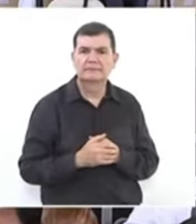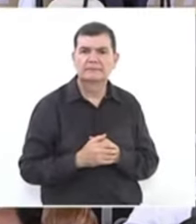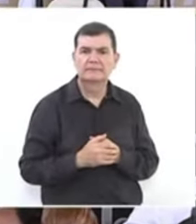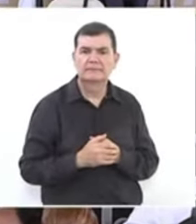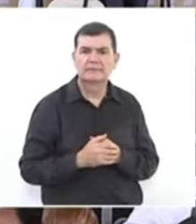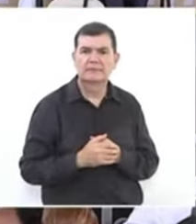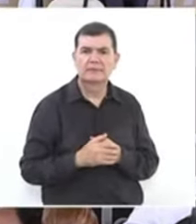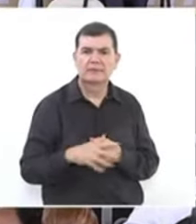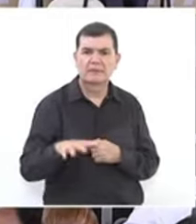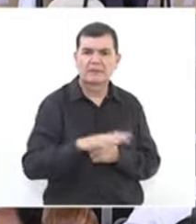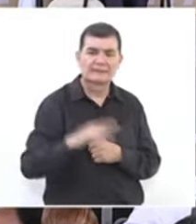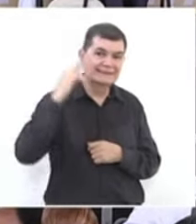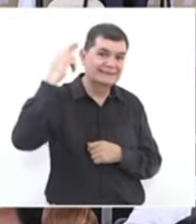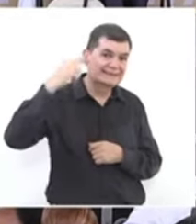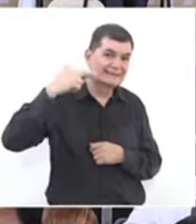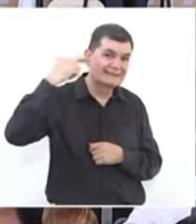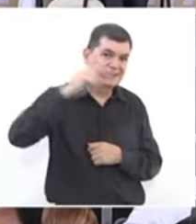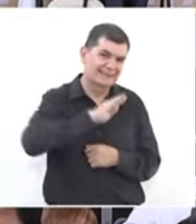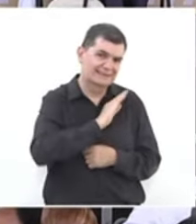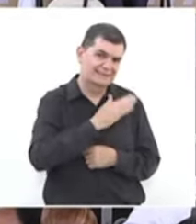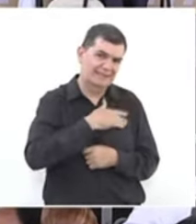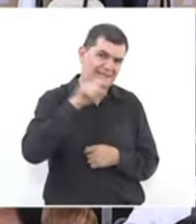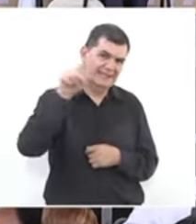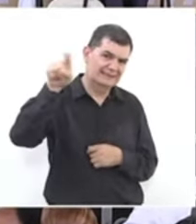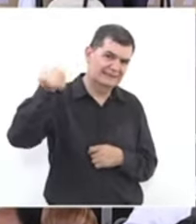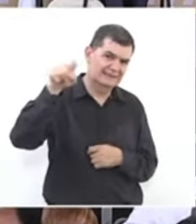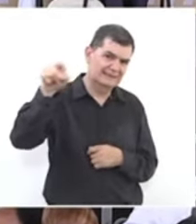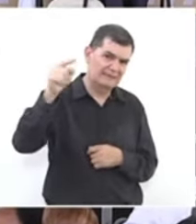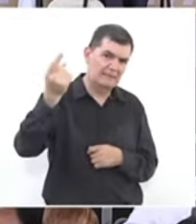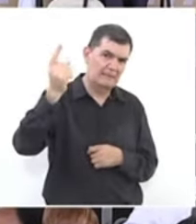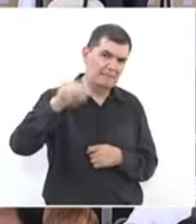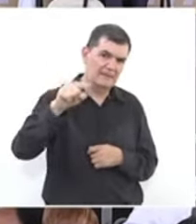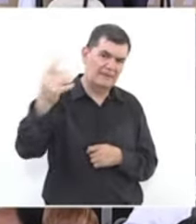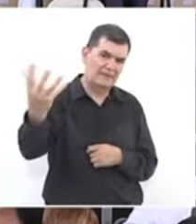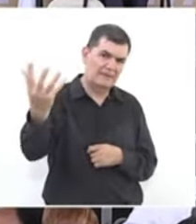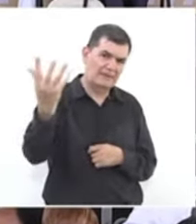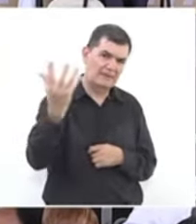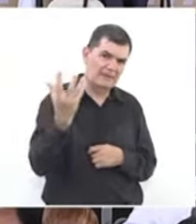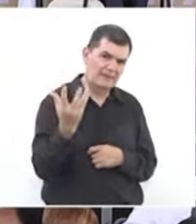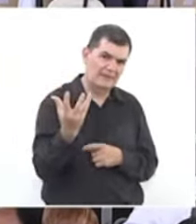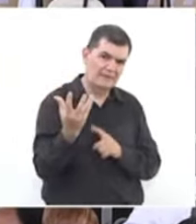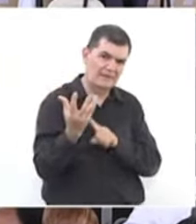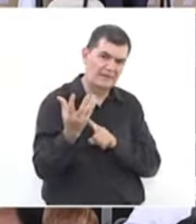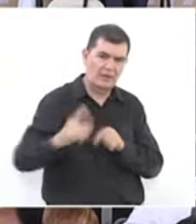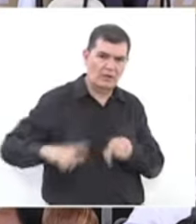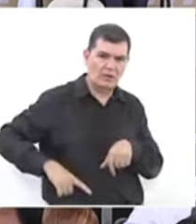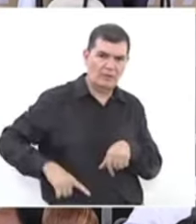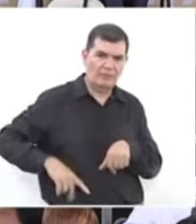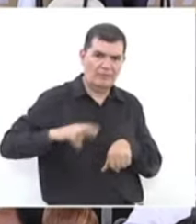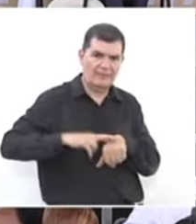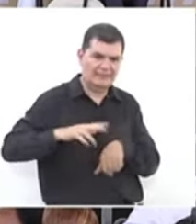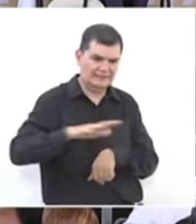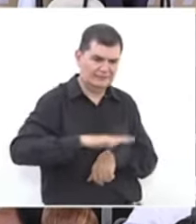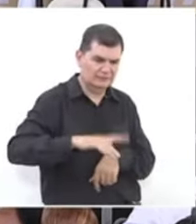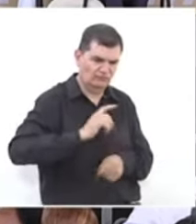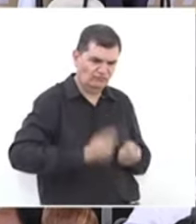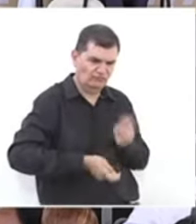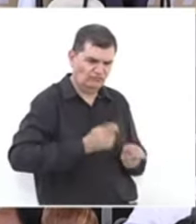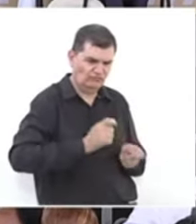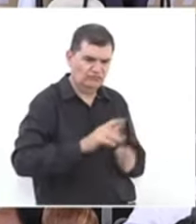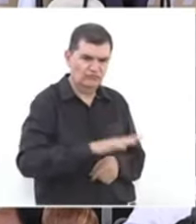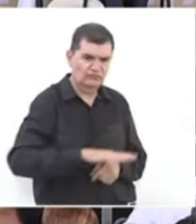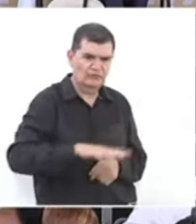los reyes de España mandaban a gobernar a lo que entonces se